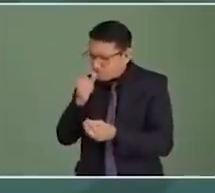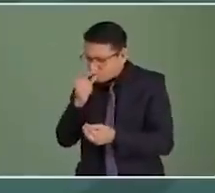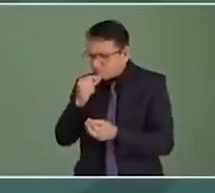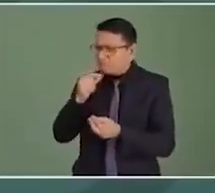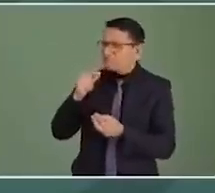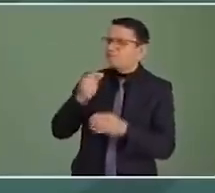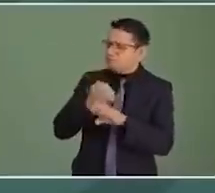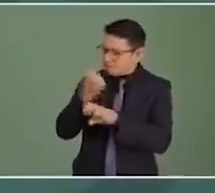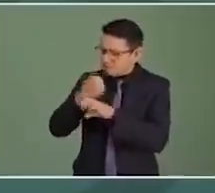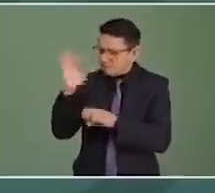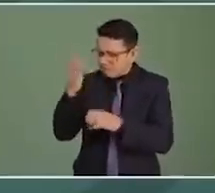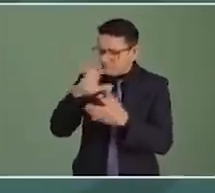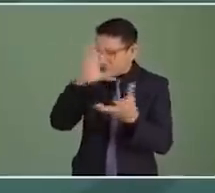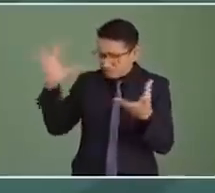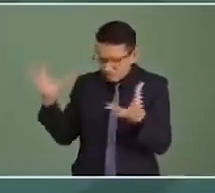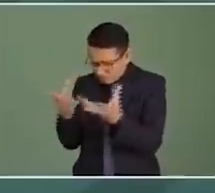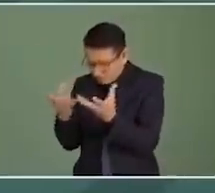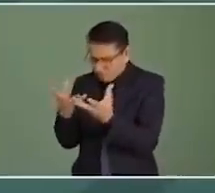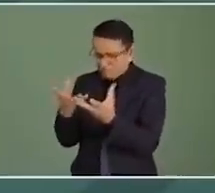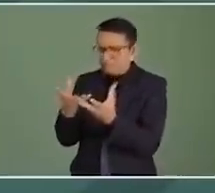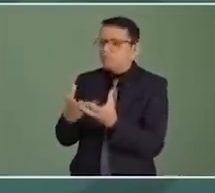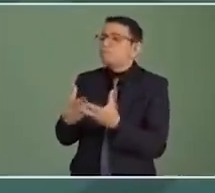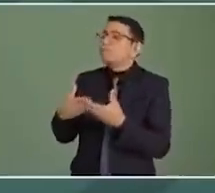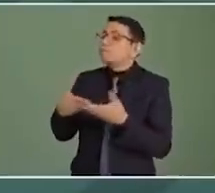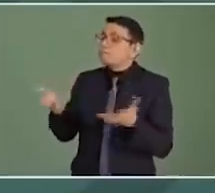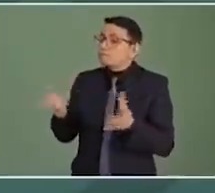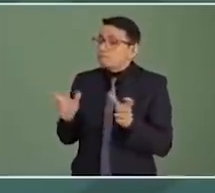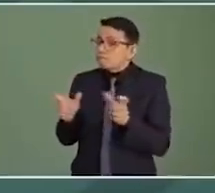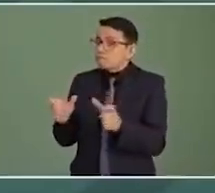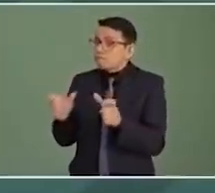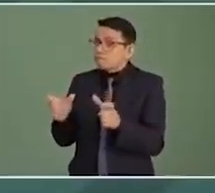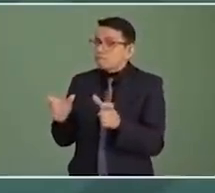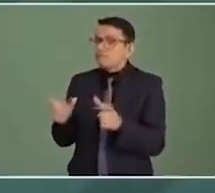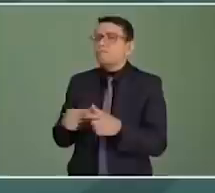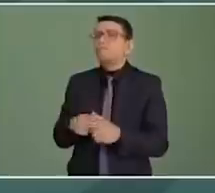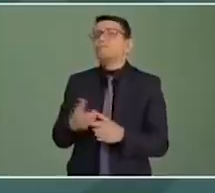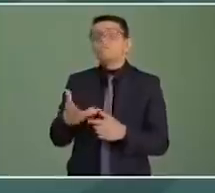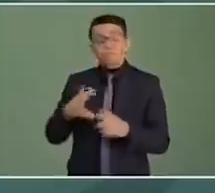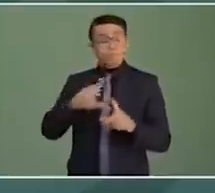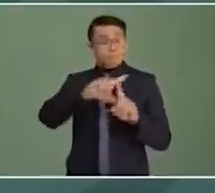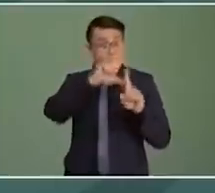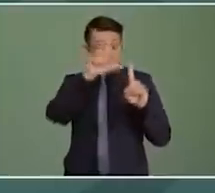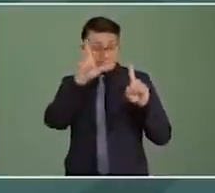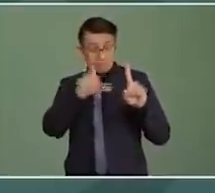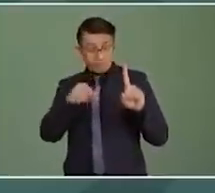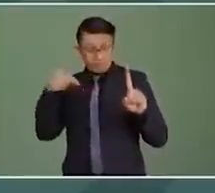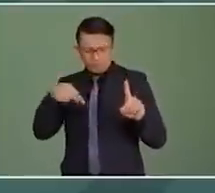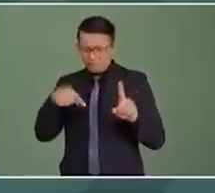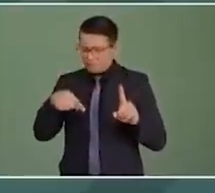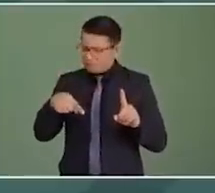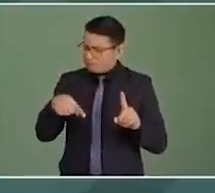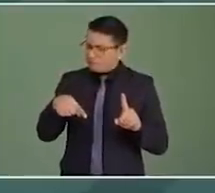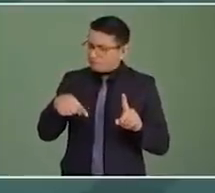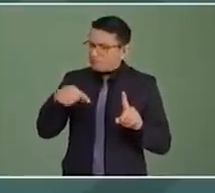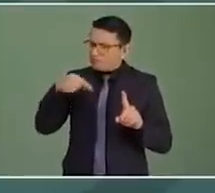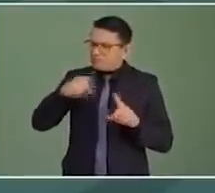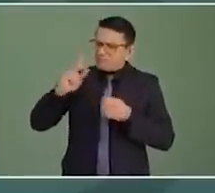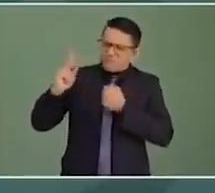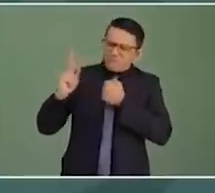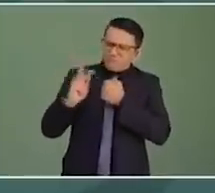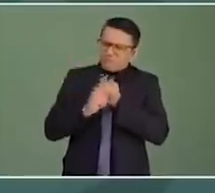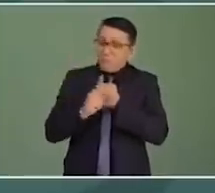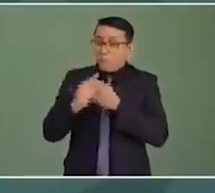estatales hacen falta más elementos miren méxico es de los países con menos